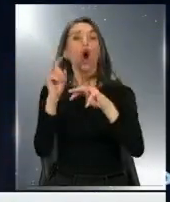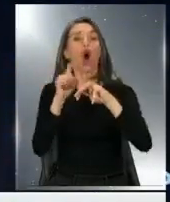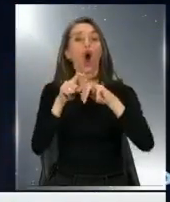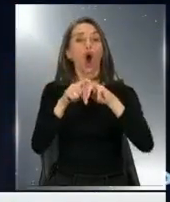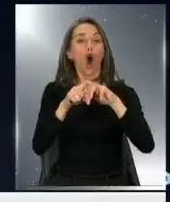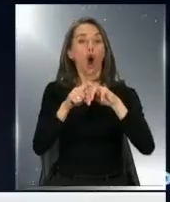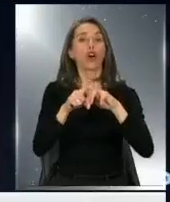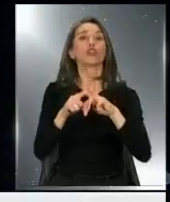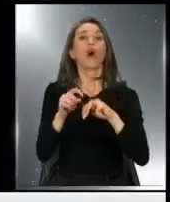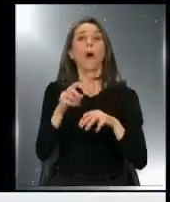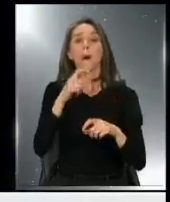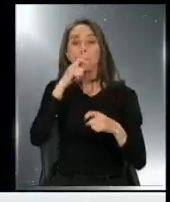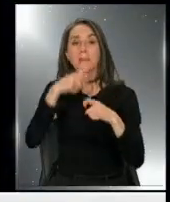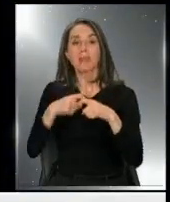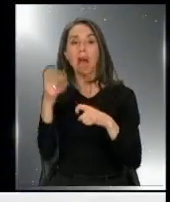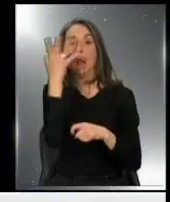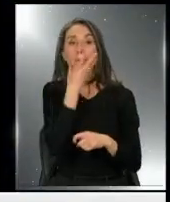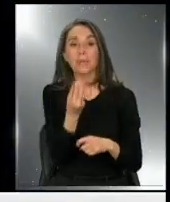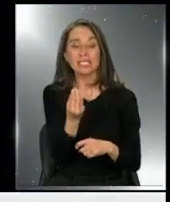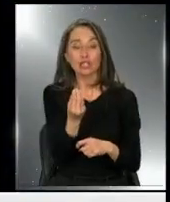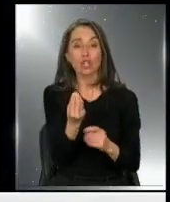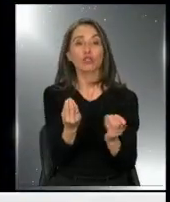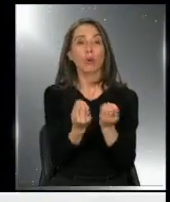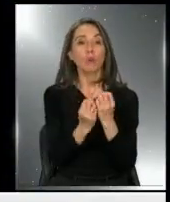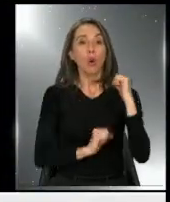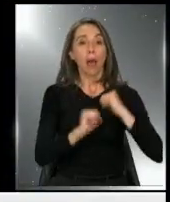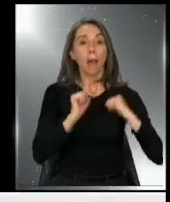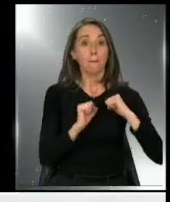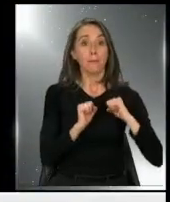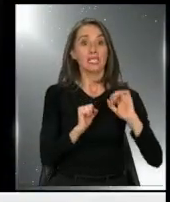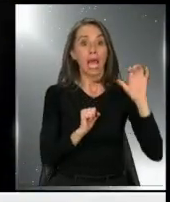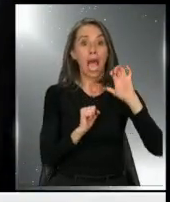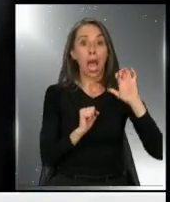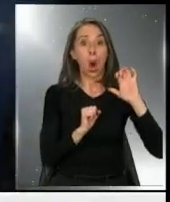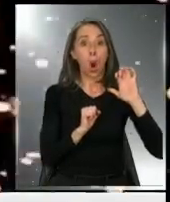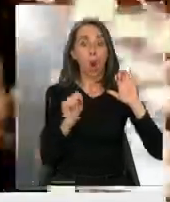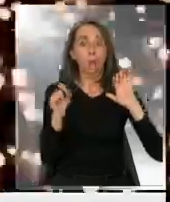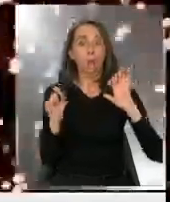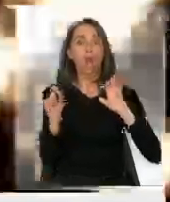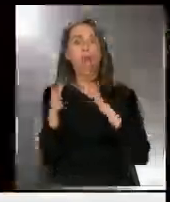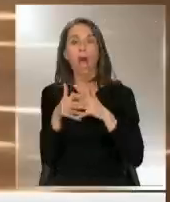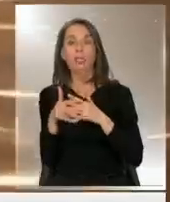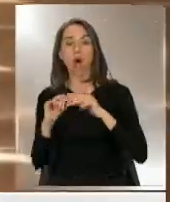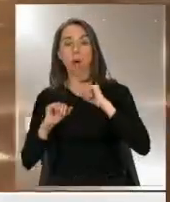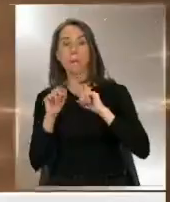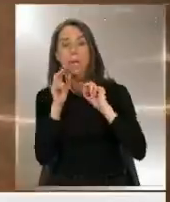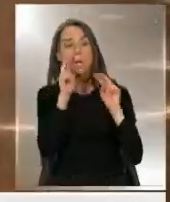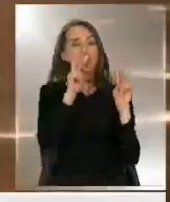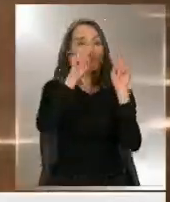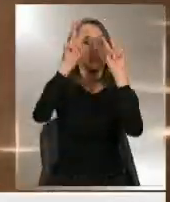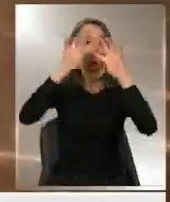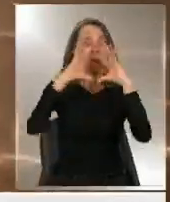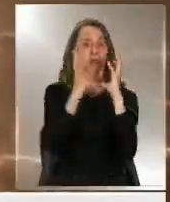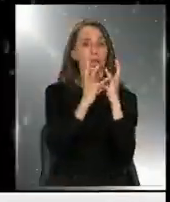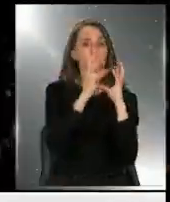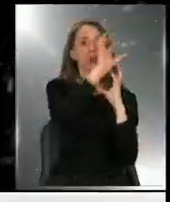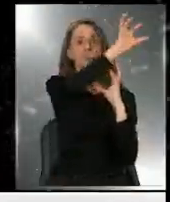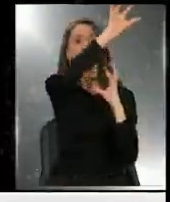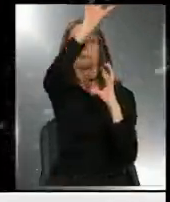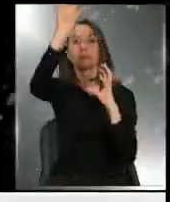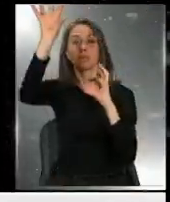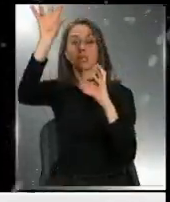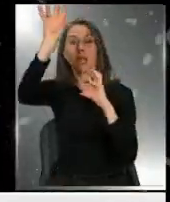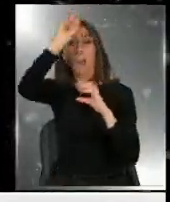o de metales preciosos. Lo interesante es que ya hay muchas empresas en Europa, en Estados Unidos, que ya están poniendo sus ojos en la prospección